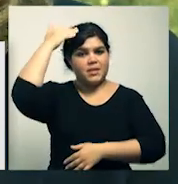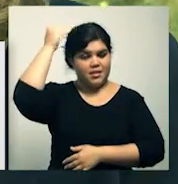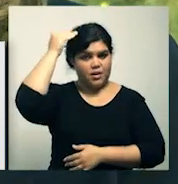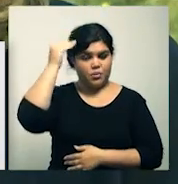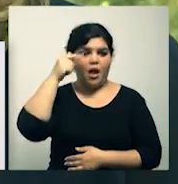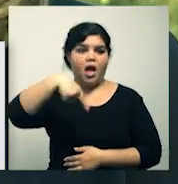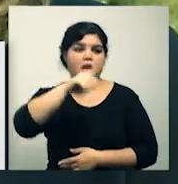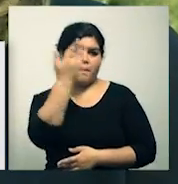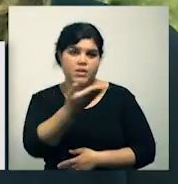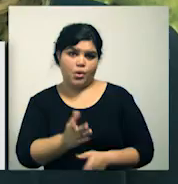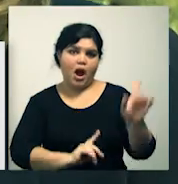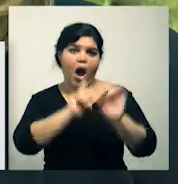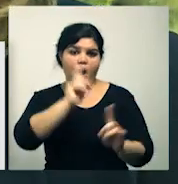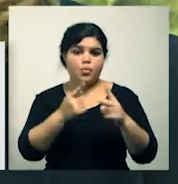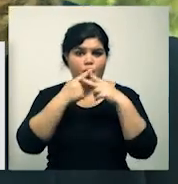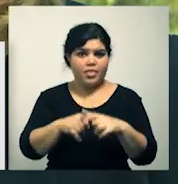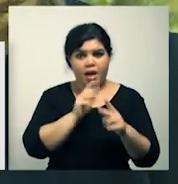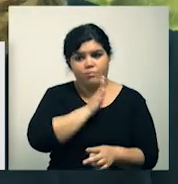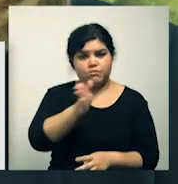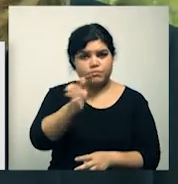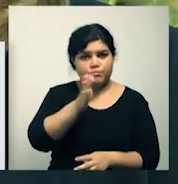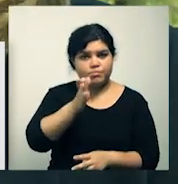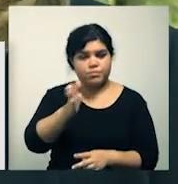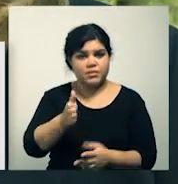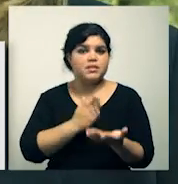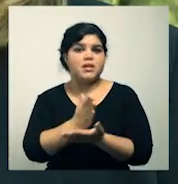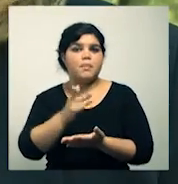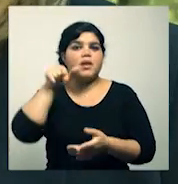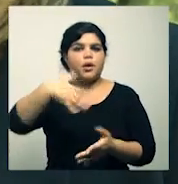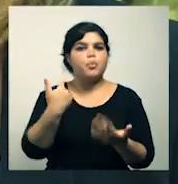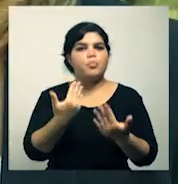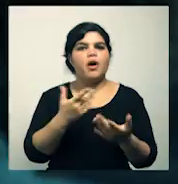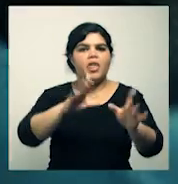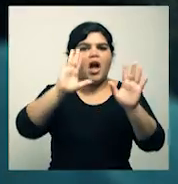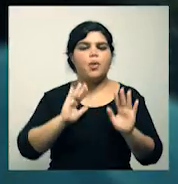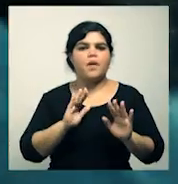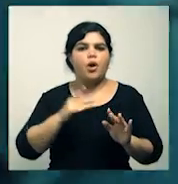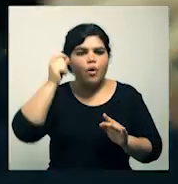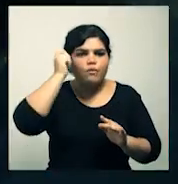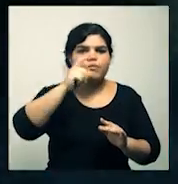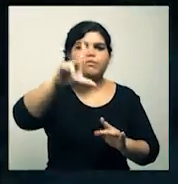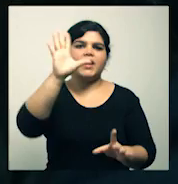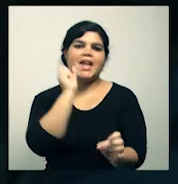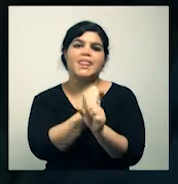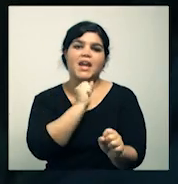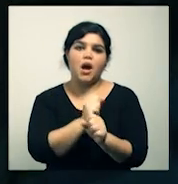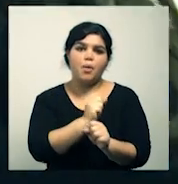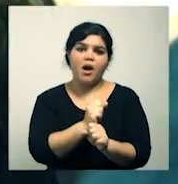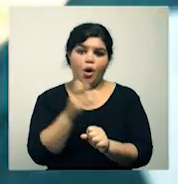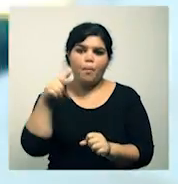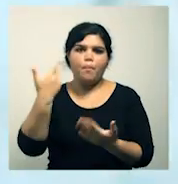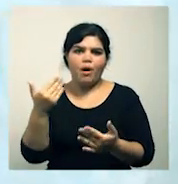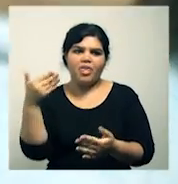discapacidad intelectual que pertenecen a este taller y que pueden ingresar en el proceso de formación laboral, ingresan al kiosco